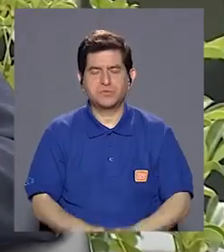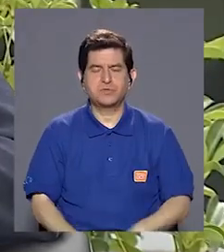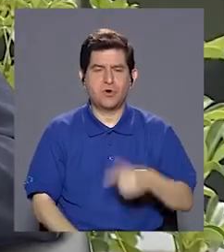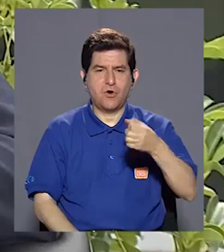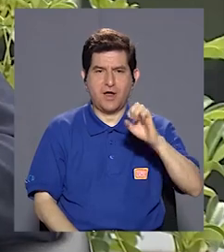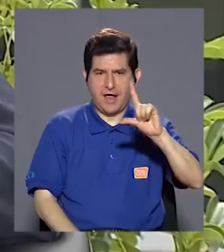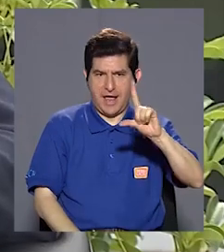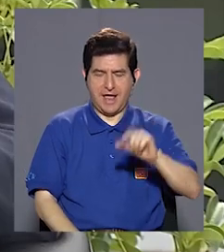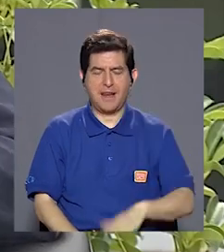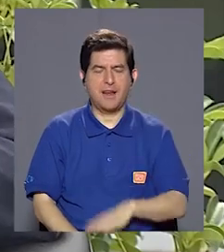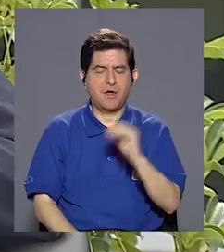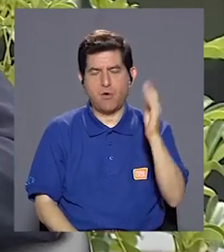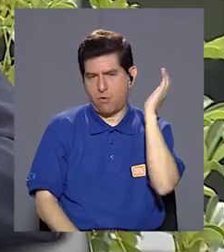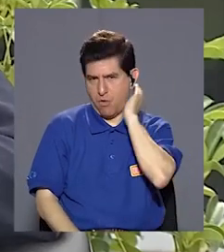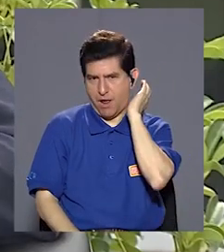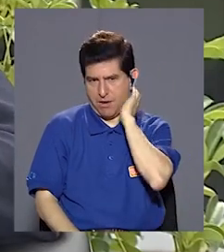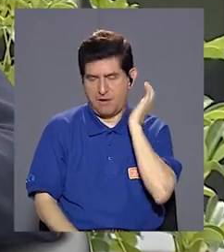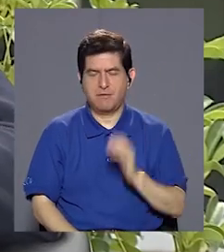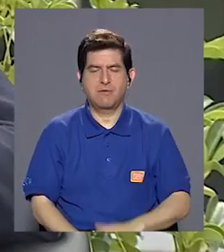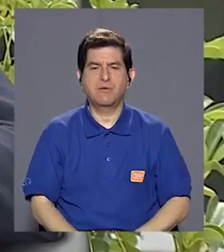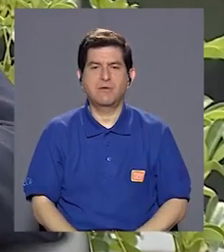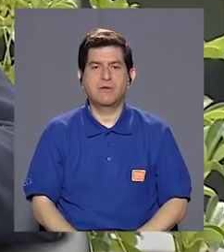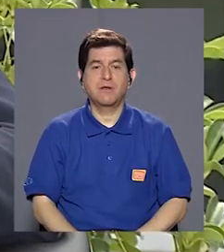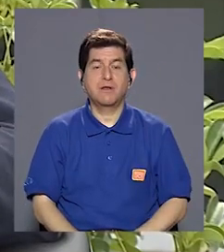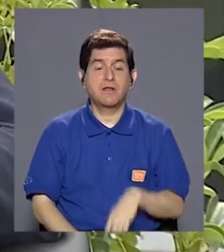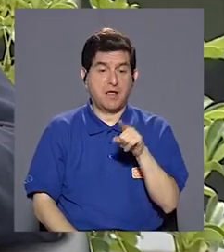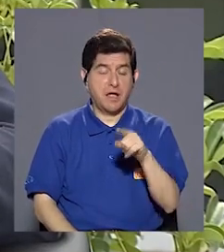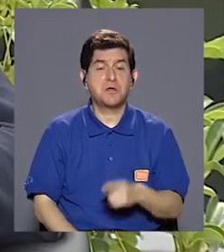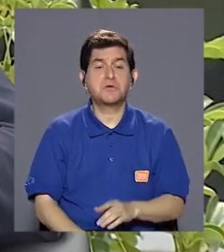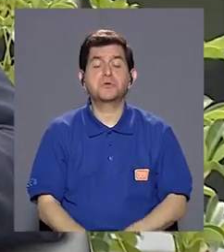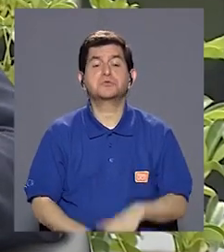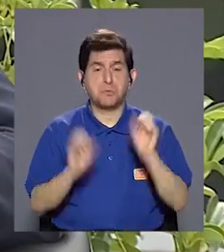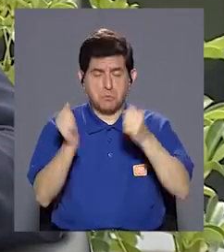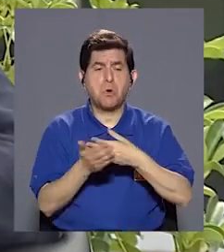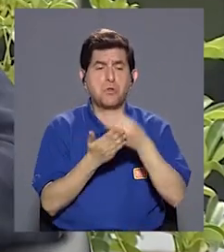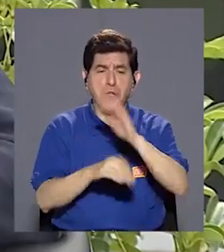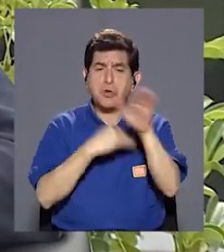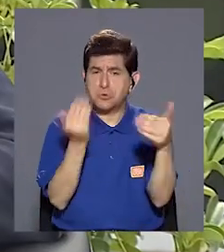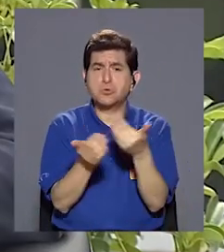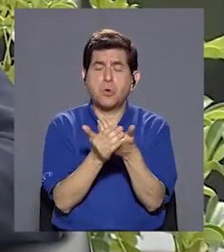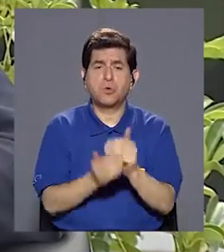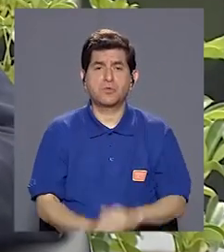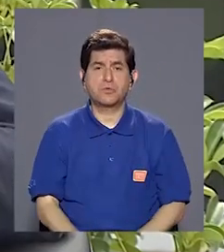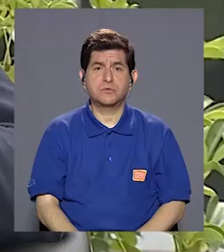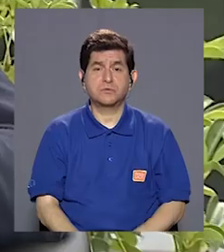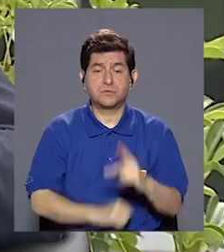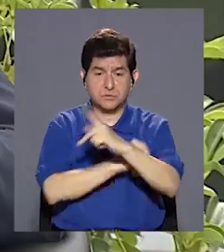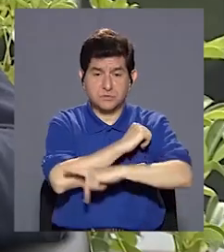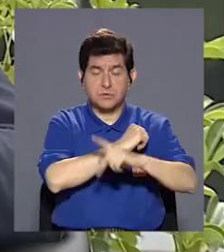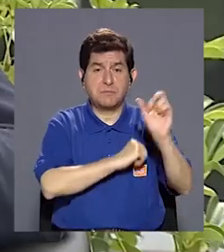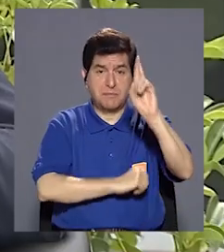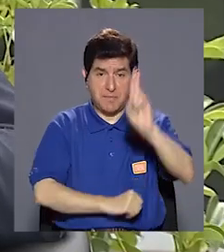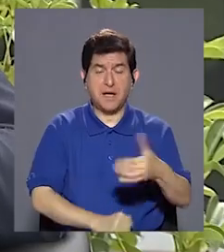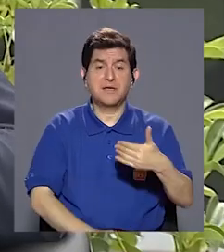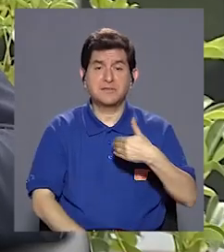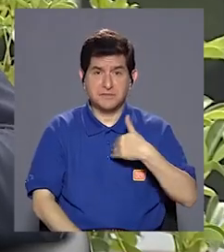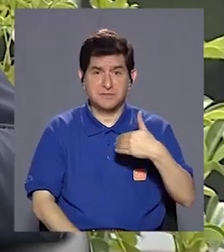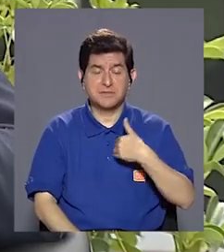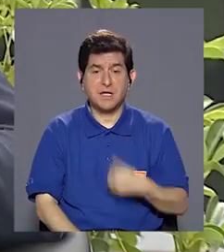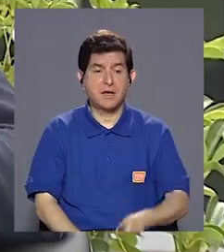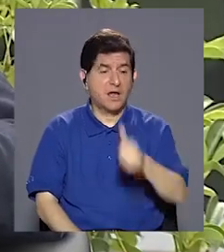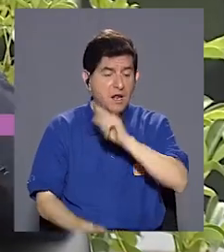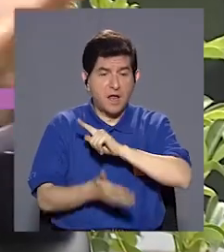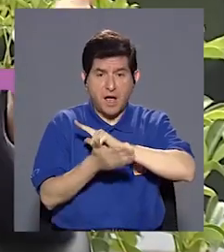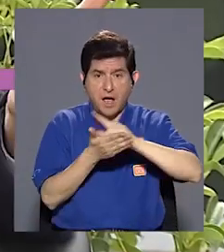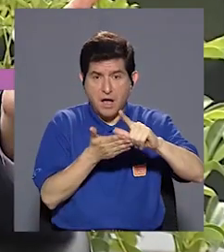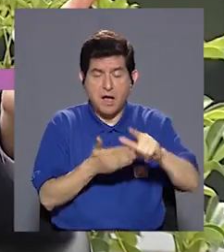el gel, ¿verdad?, los alcoholes, ¿no?, y las soluciones alcohólicas, están muy al alcance de todos. O sea, que en realidad no es, y un país como Costa Rica, que tenemos en realidad